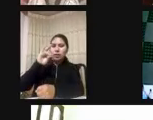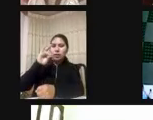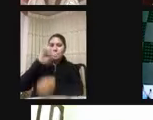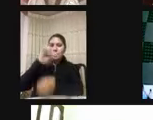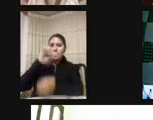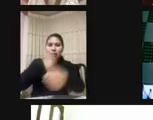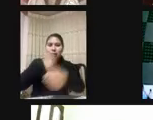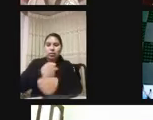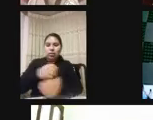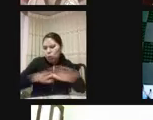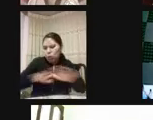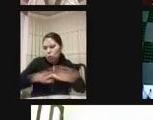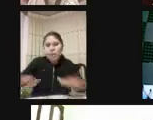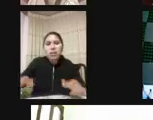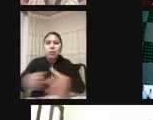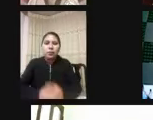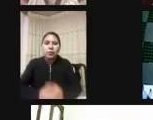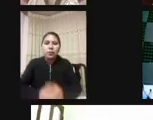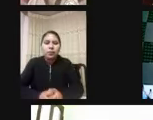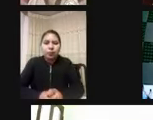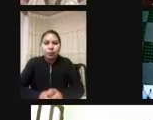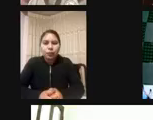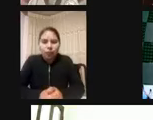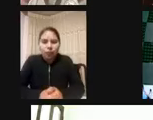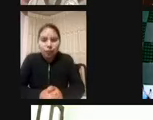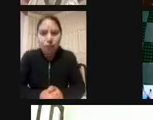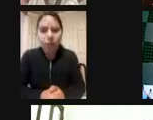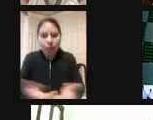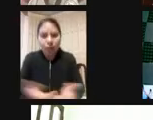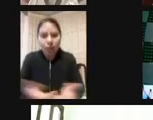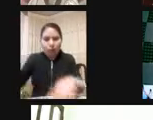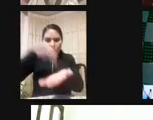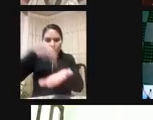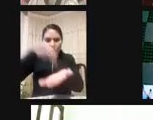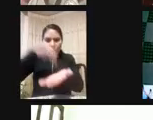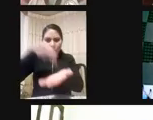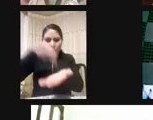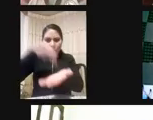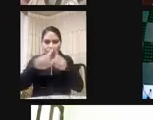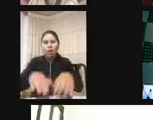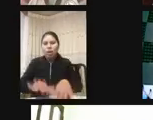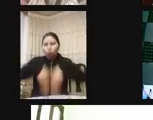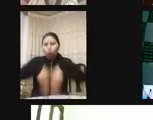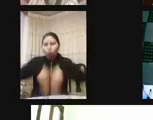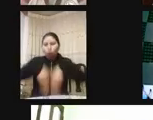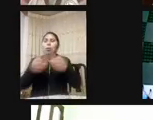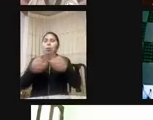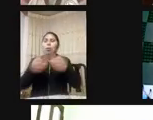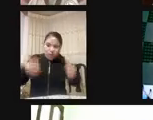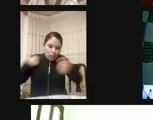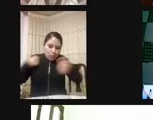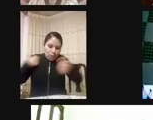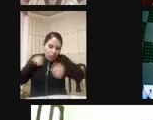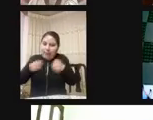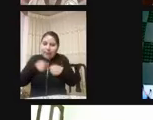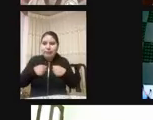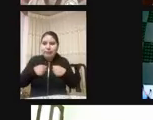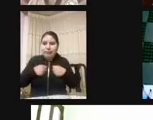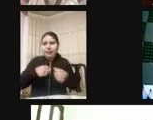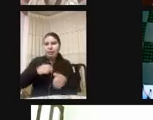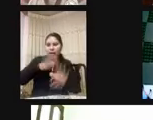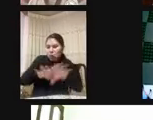¿Me puedes repetir, por favor, la pregunta? Nos dice, ¿cuál sería la mejor manera de darle un baño adecuado a